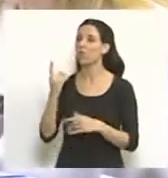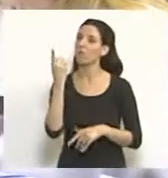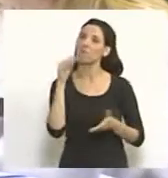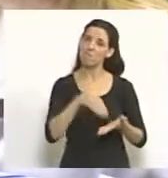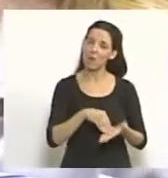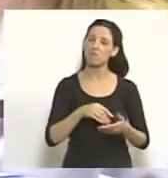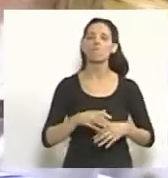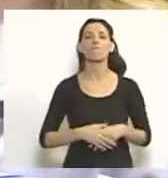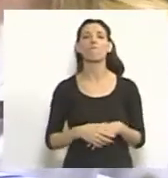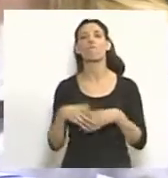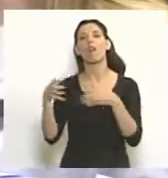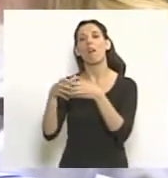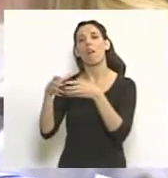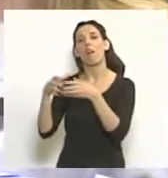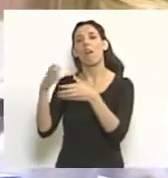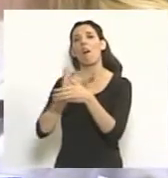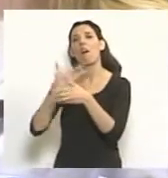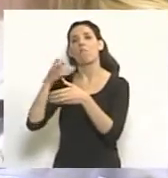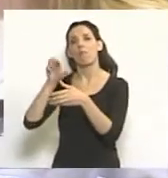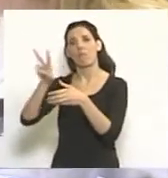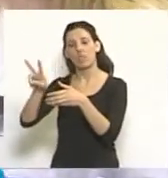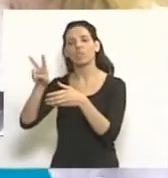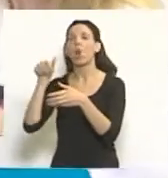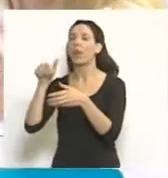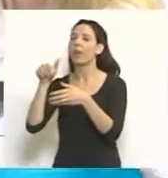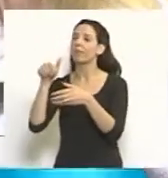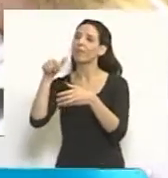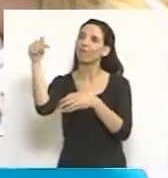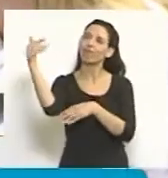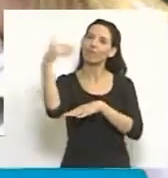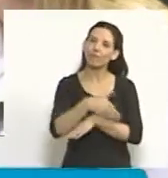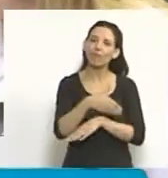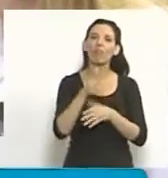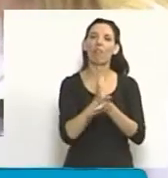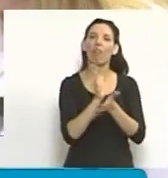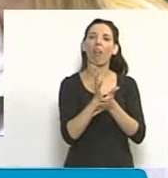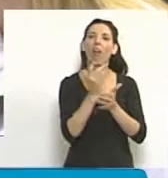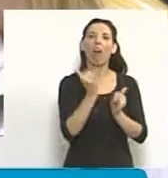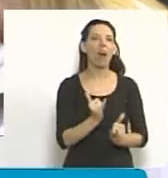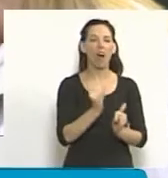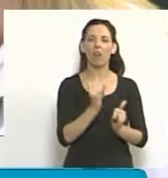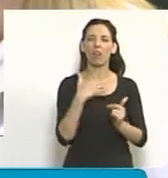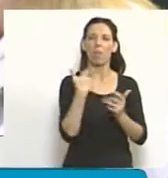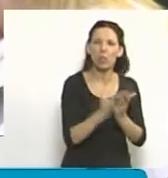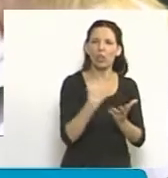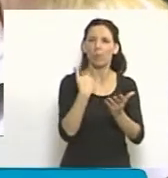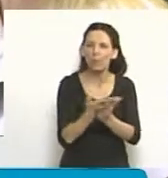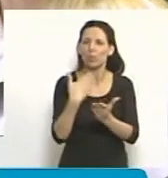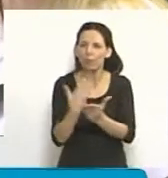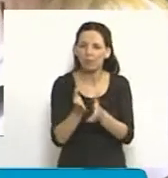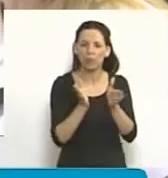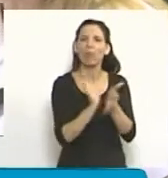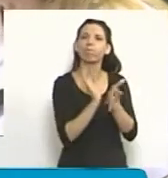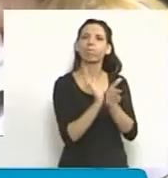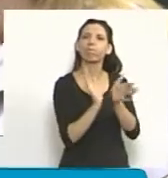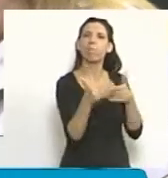vez más el oficialismo trae a este recinto un paquete de proyectos